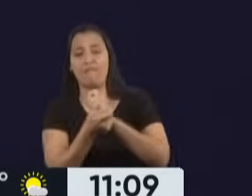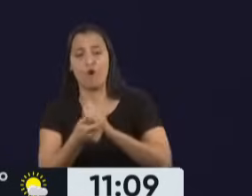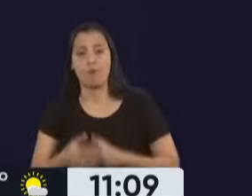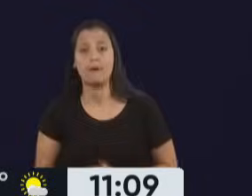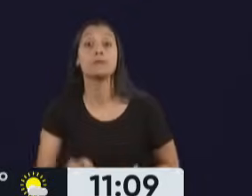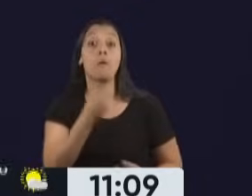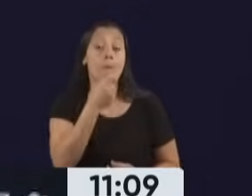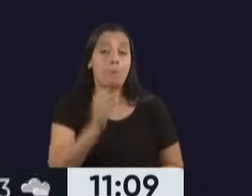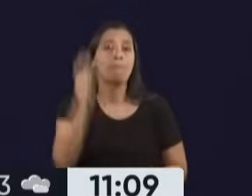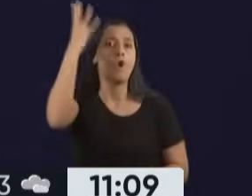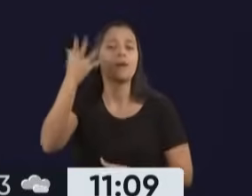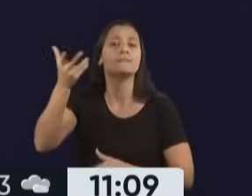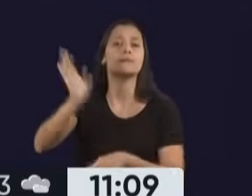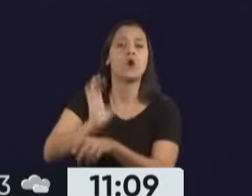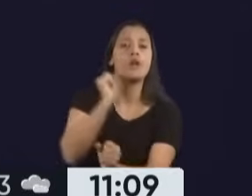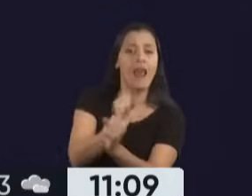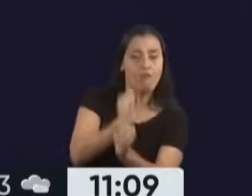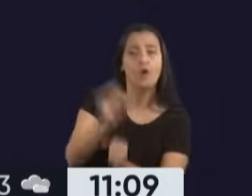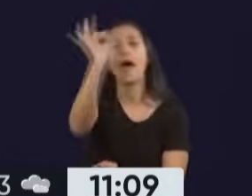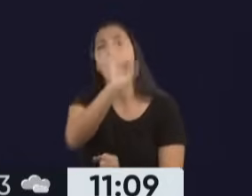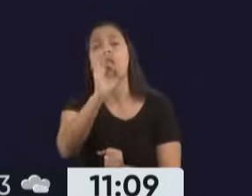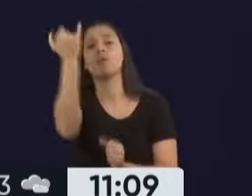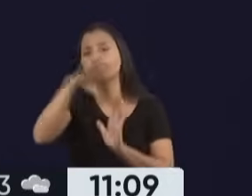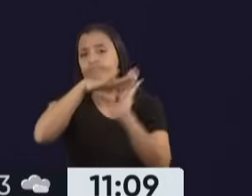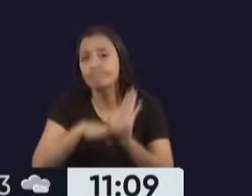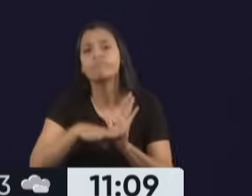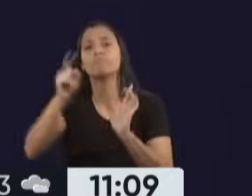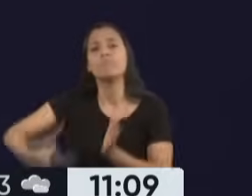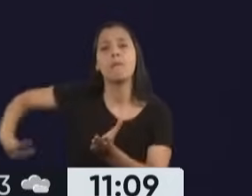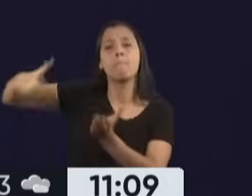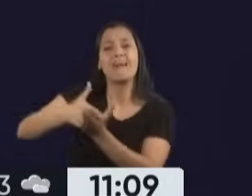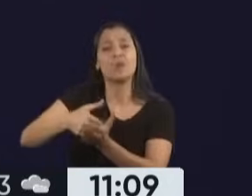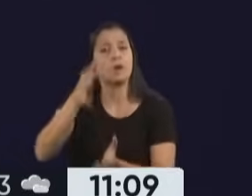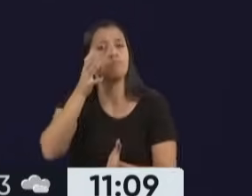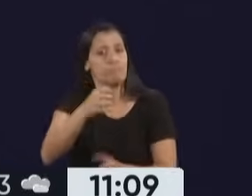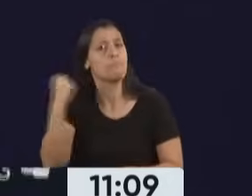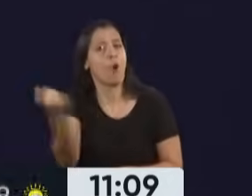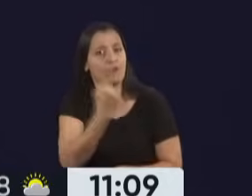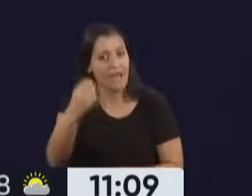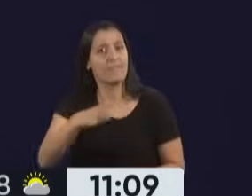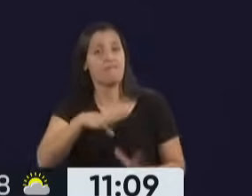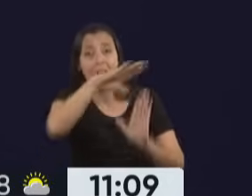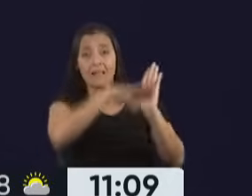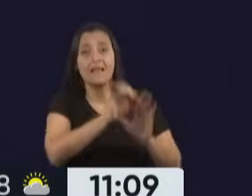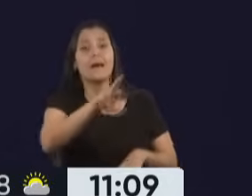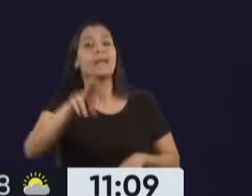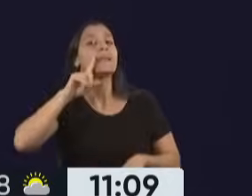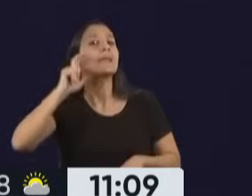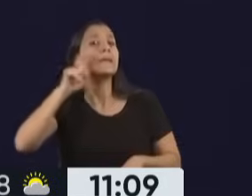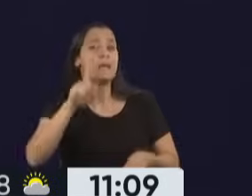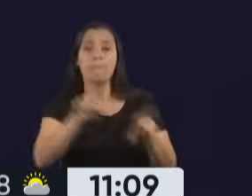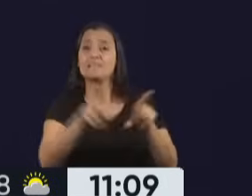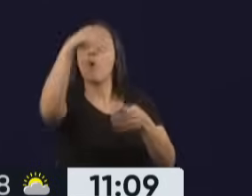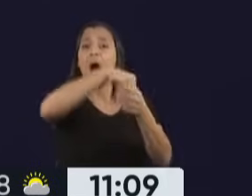ejemplo, la modernización laboral o el régimen para las grandes inversiones que está incluido en todo esto en la